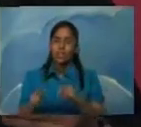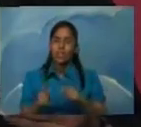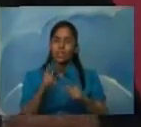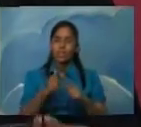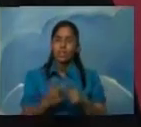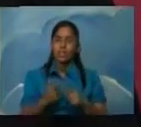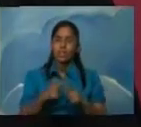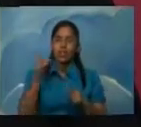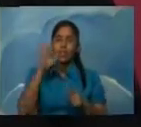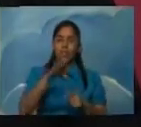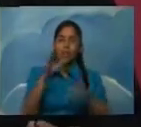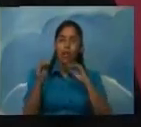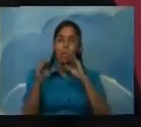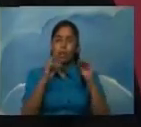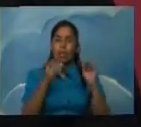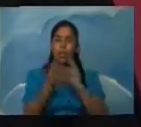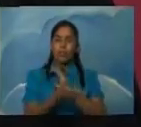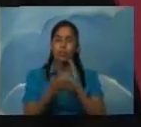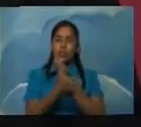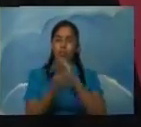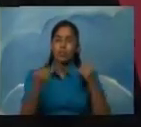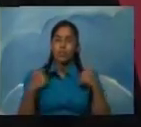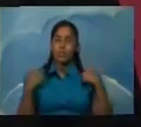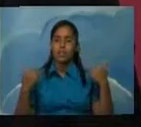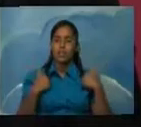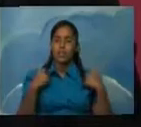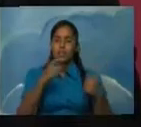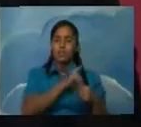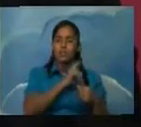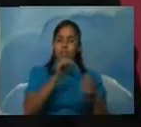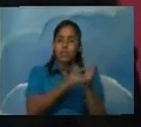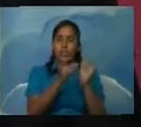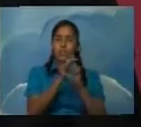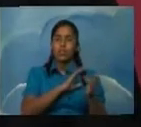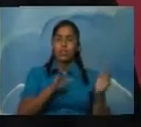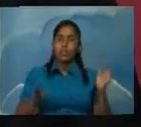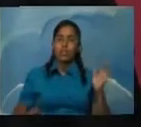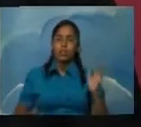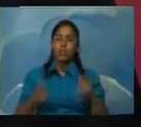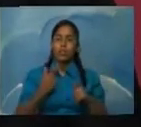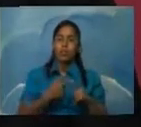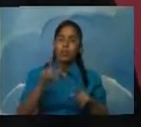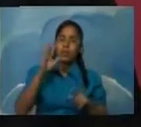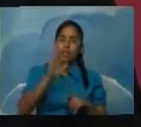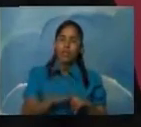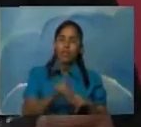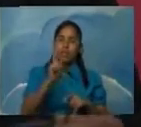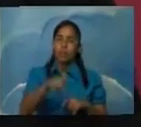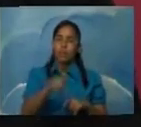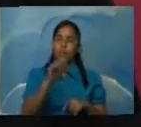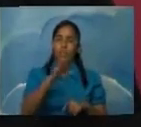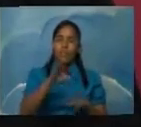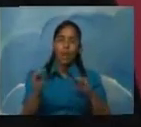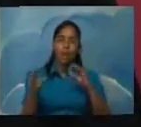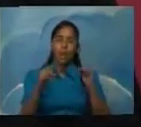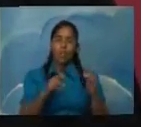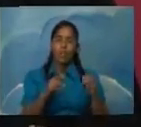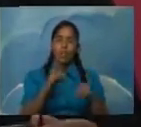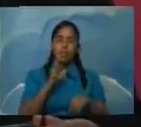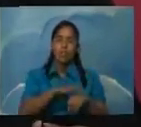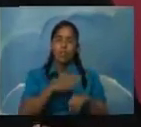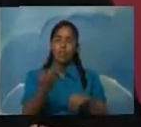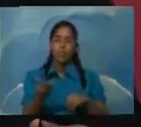estaba hablando acerca del sacrificio del Mesías, pero también está hablando por extensión, por